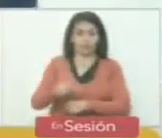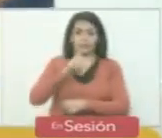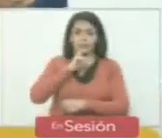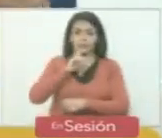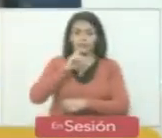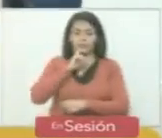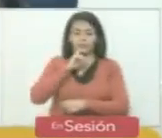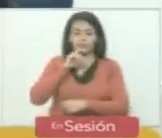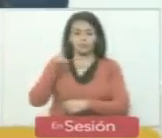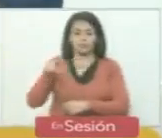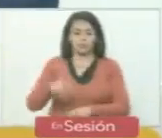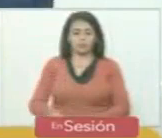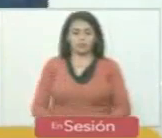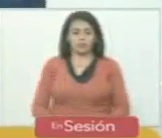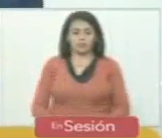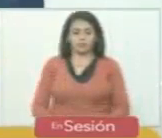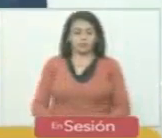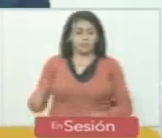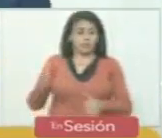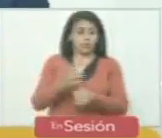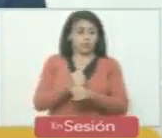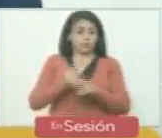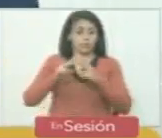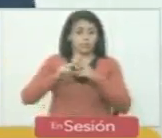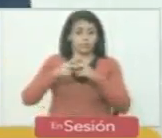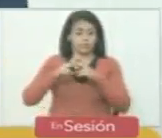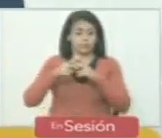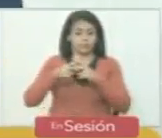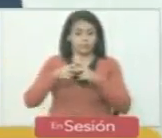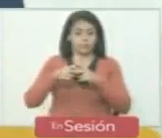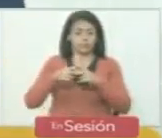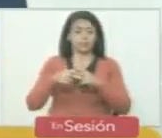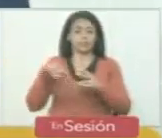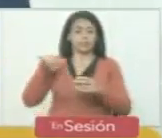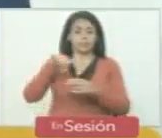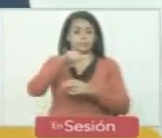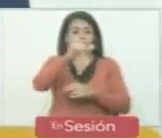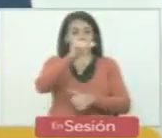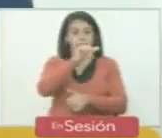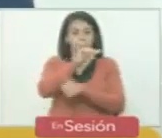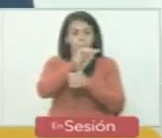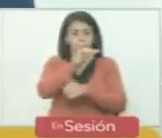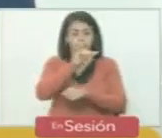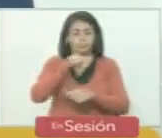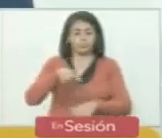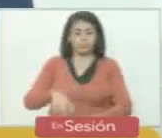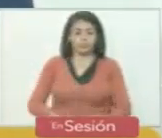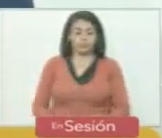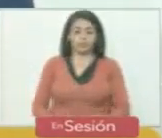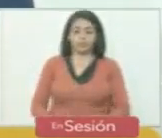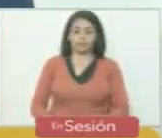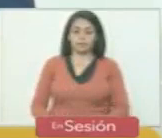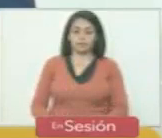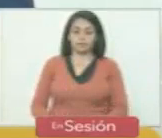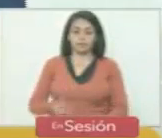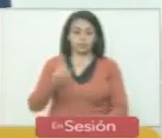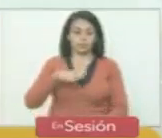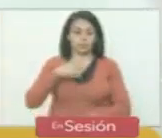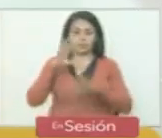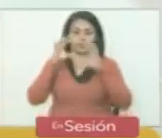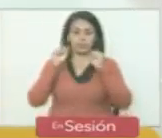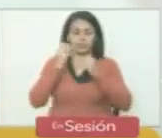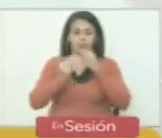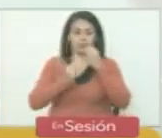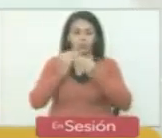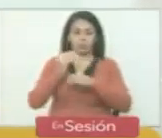difícil que es conseguir repuestos para Conviasa y para Entrasur. Y no pueden entender cómo